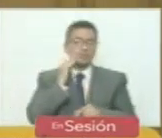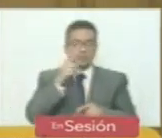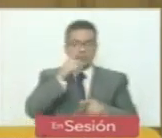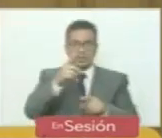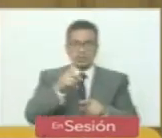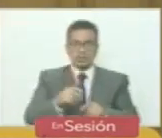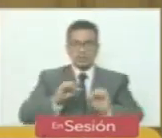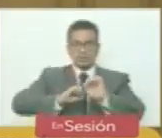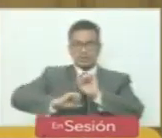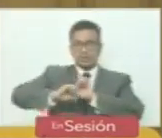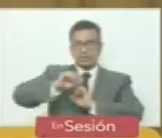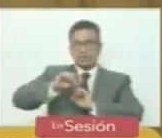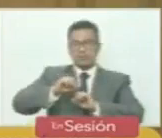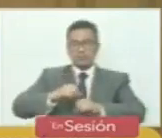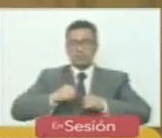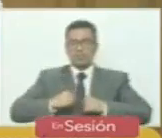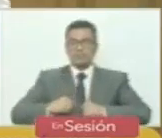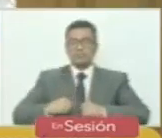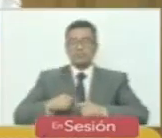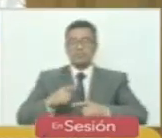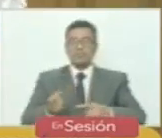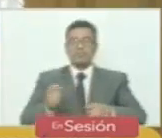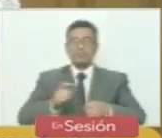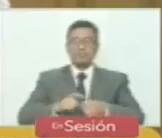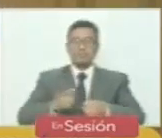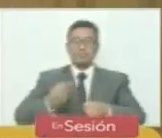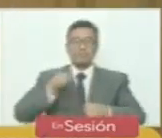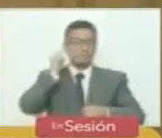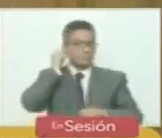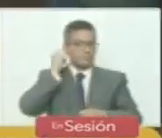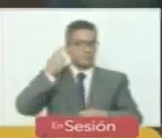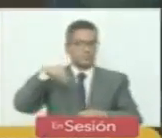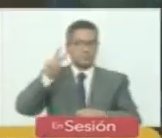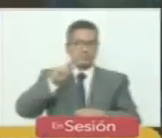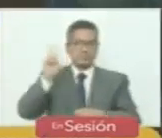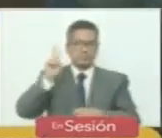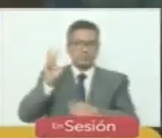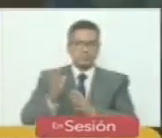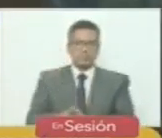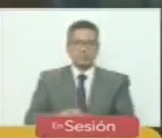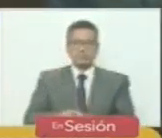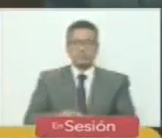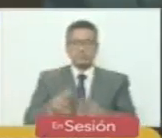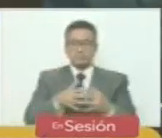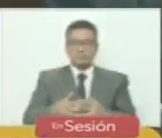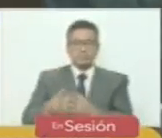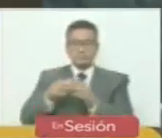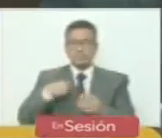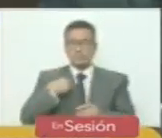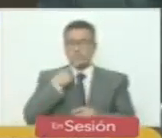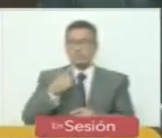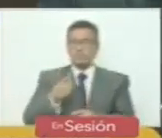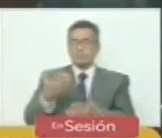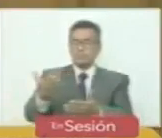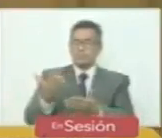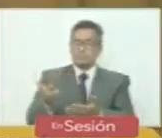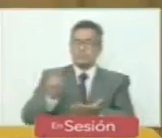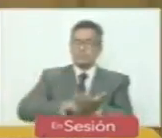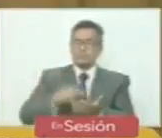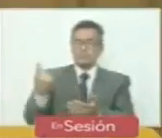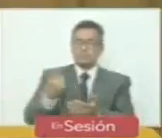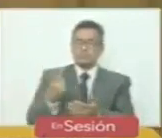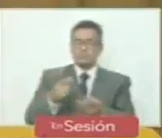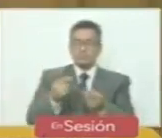la resistencia, fortaleza e integridad de la mujer venezolana. Al imperio le decimos que nos devuelvan todos